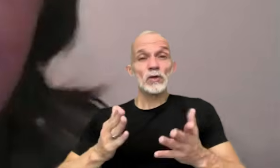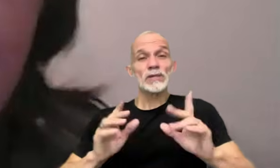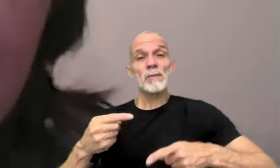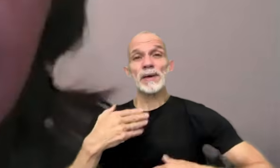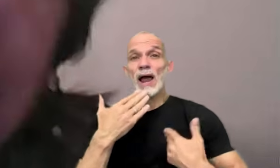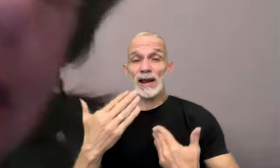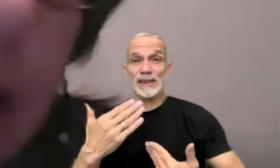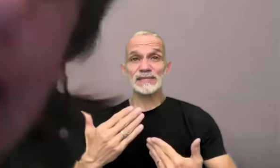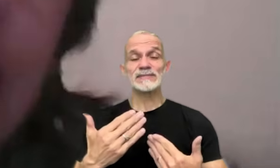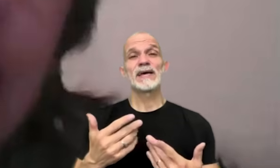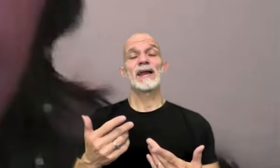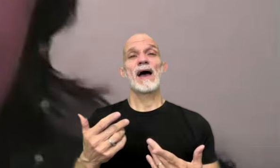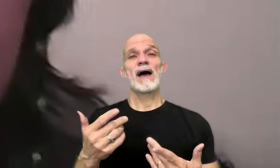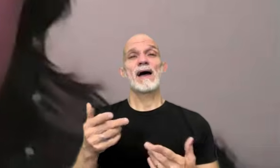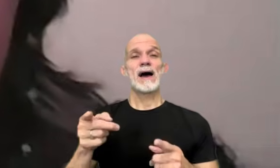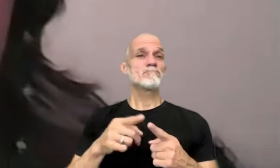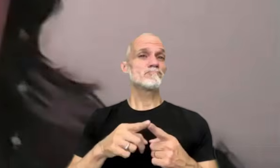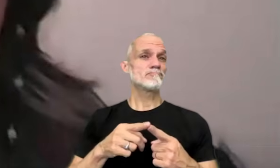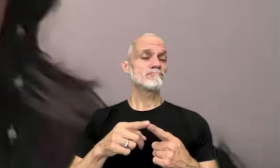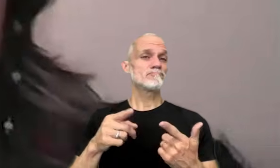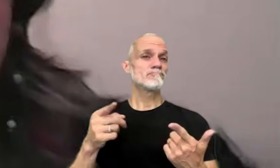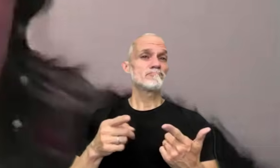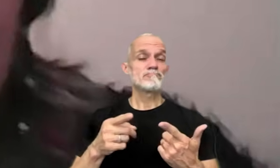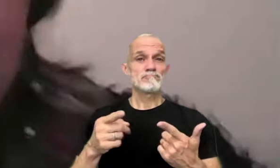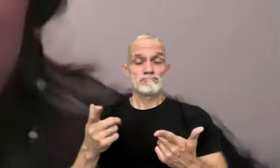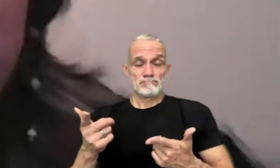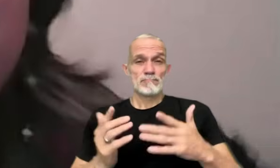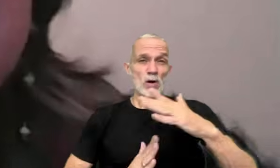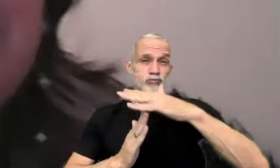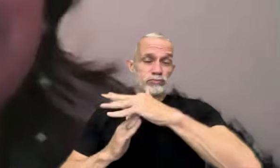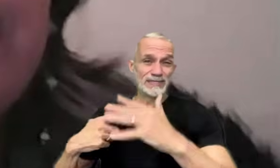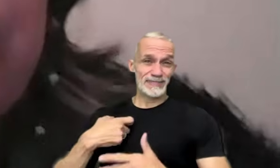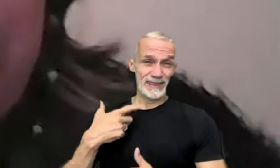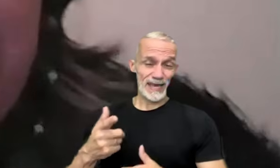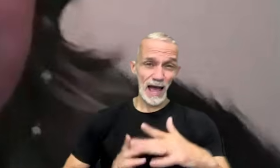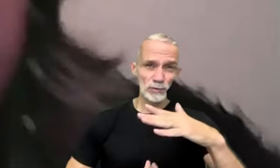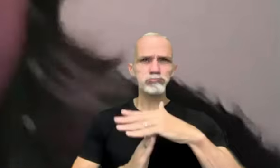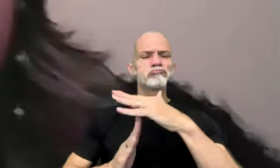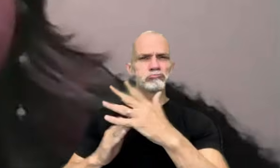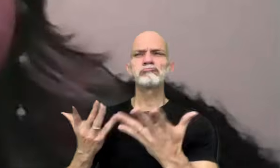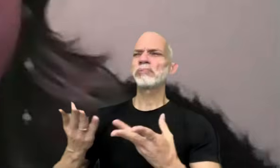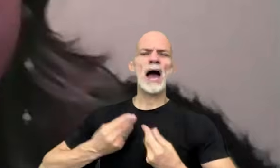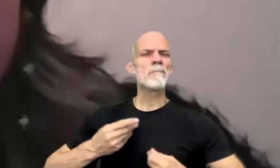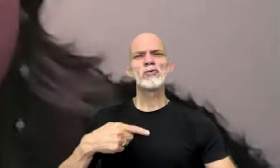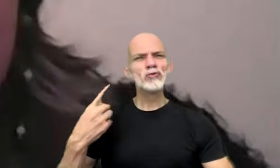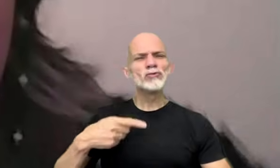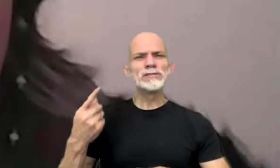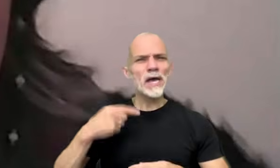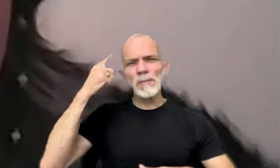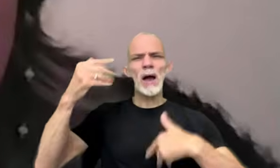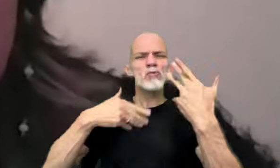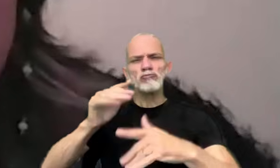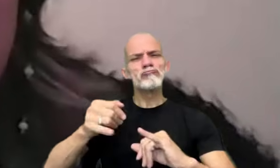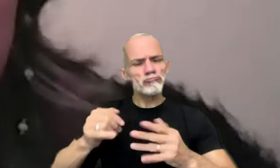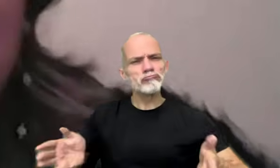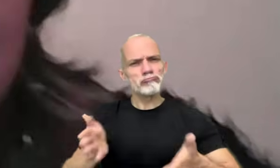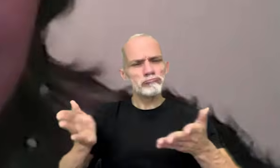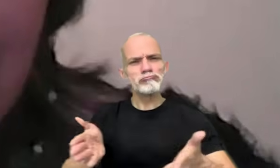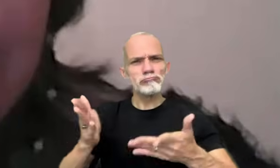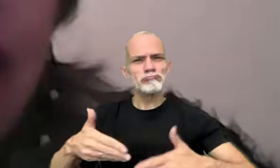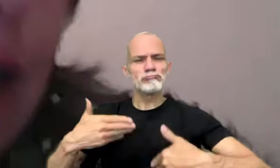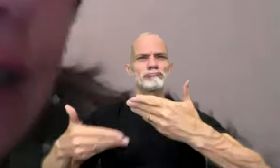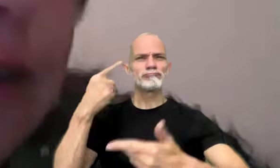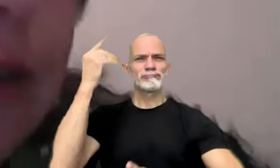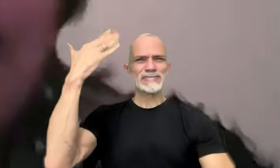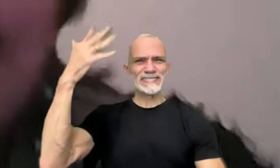También quiero agradecer a las autoridades del sindicato que nos apoyan para realizar